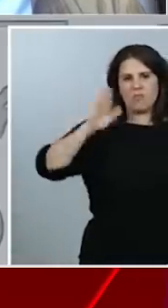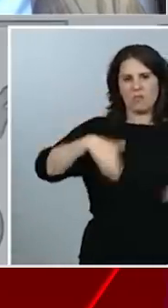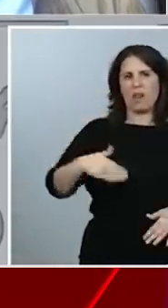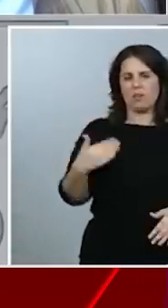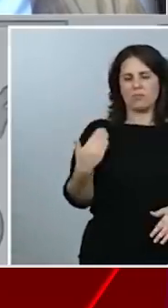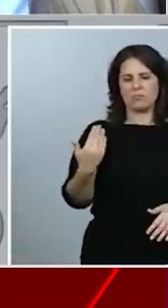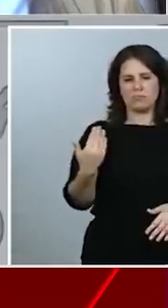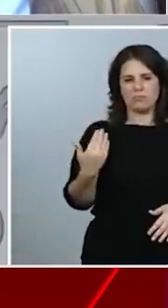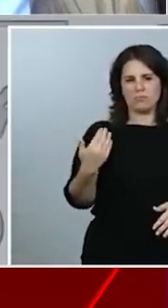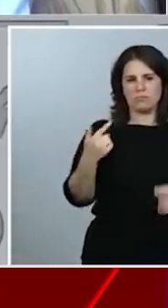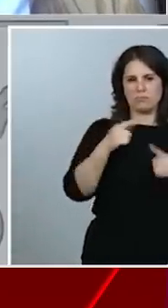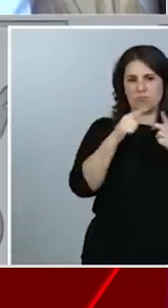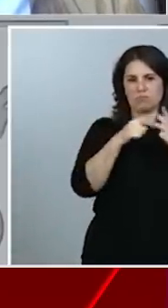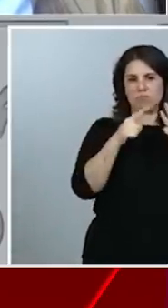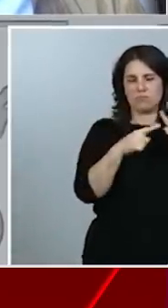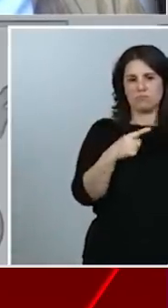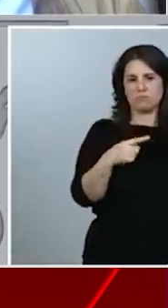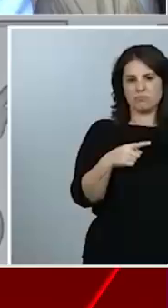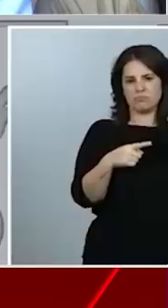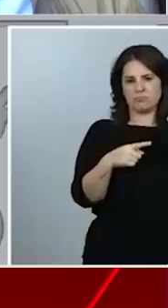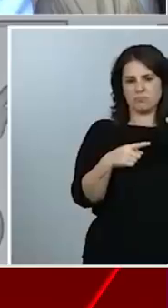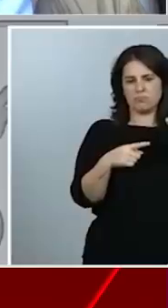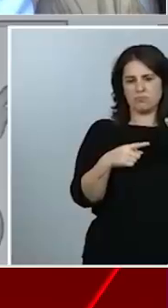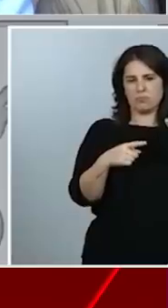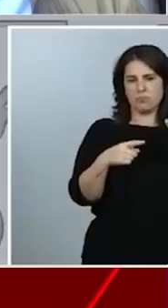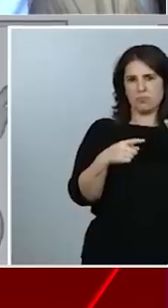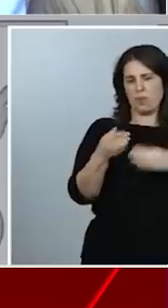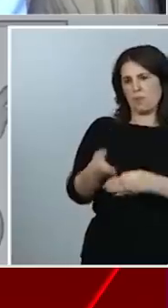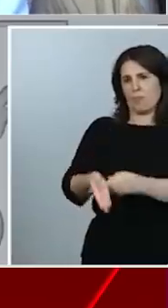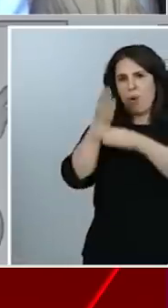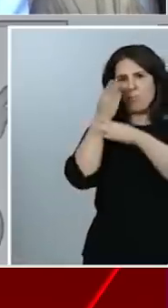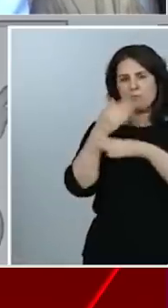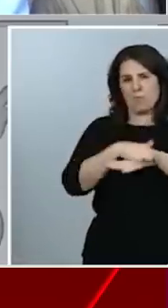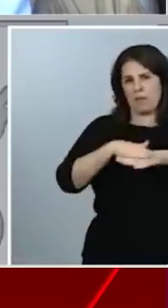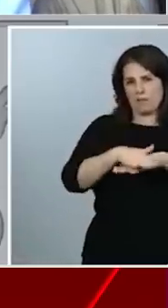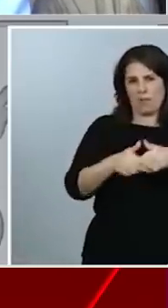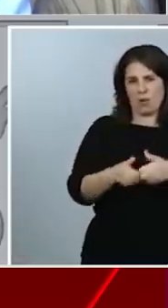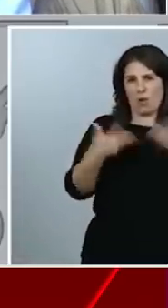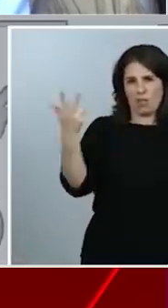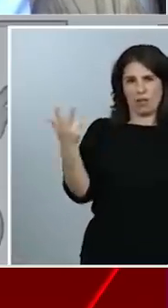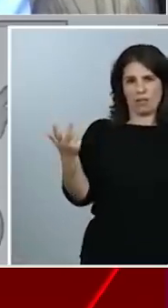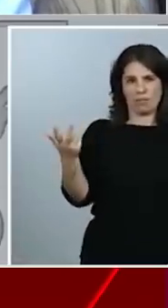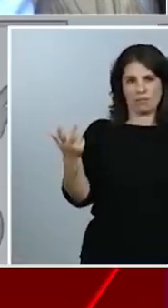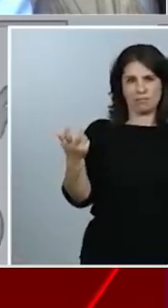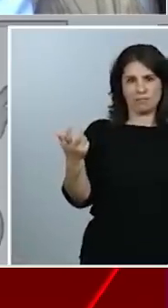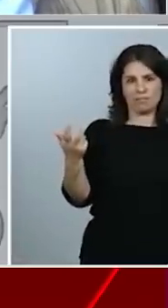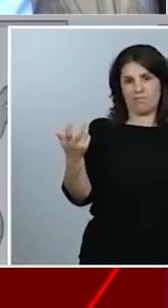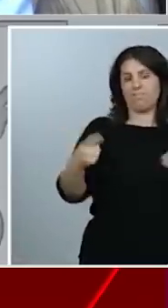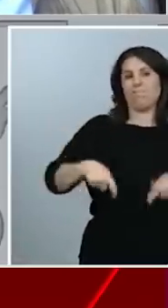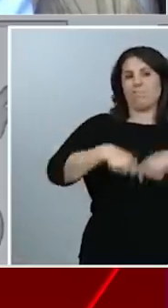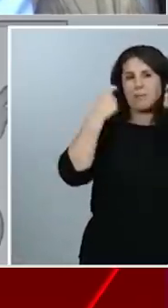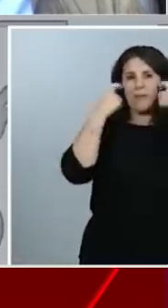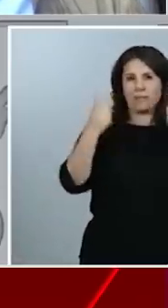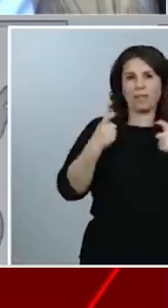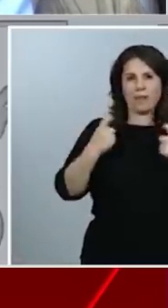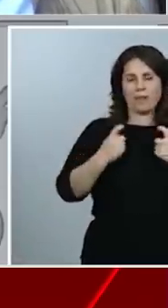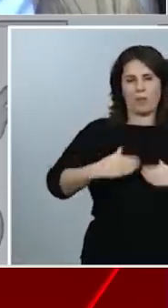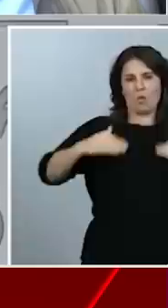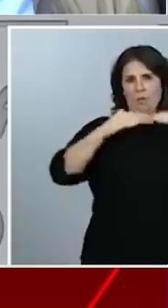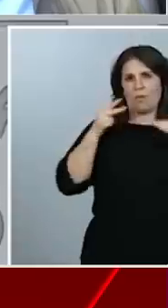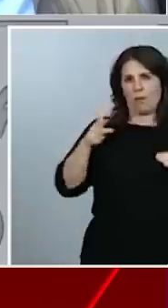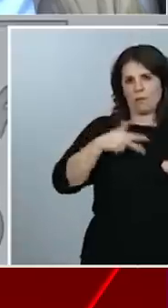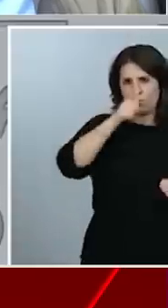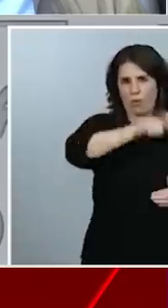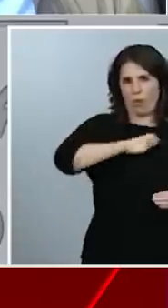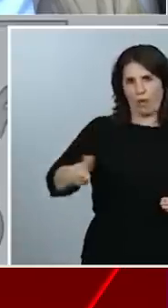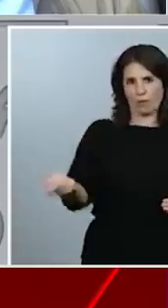suponer una ayuda para pasar un momento de dificultad, pero para después reincorporarse a la vida activa con más garantías.